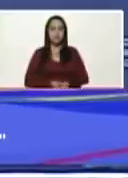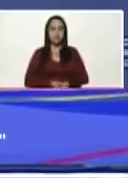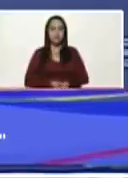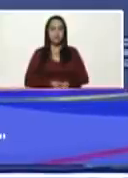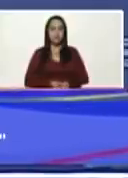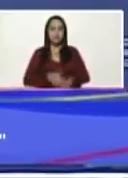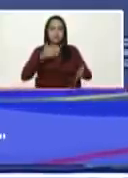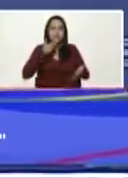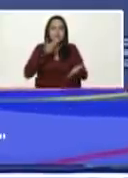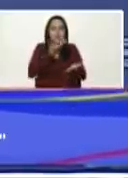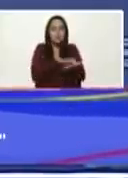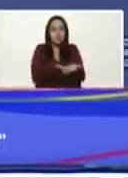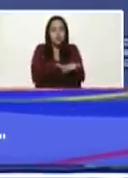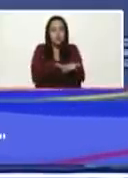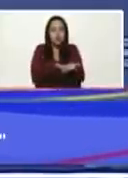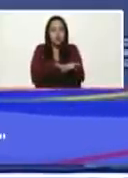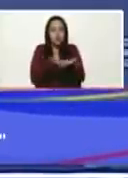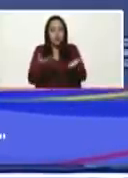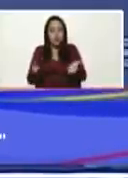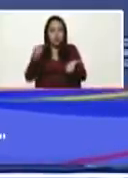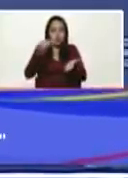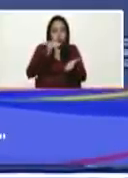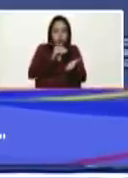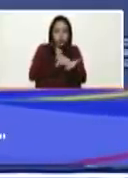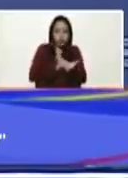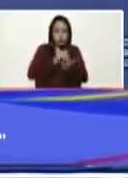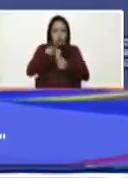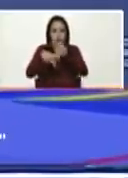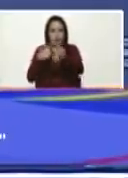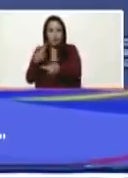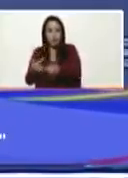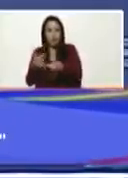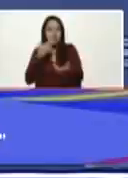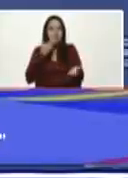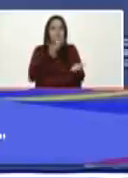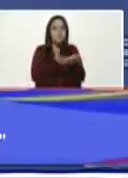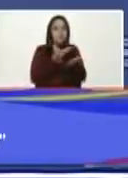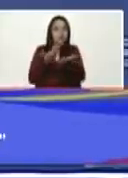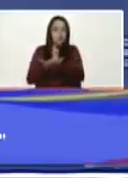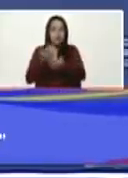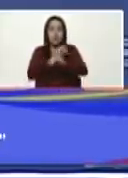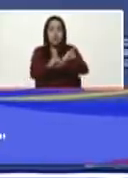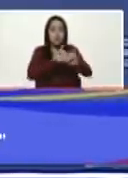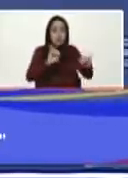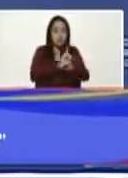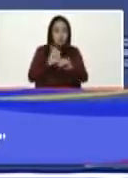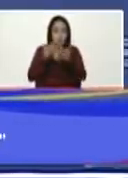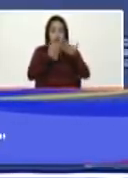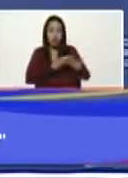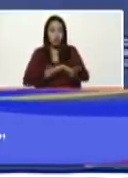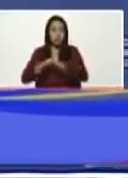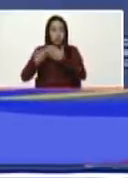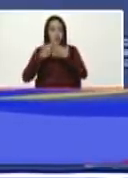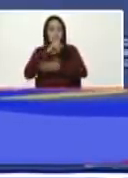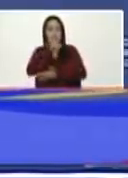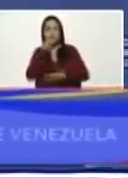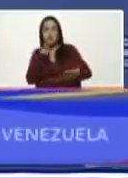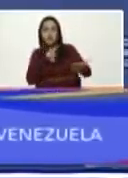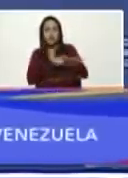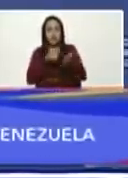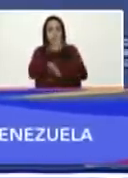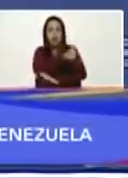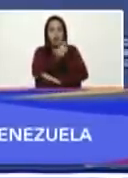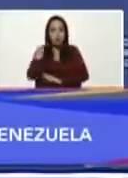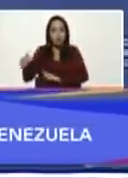confiero, una vez cumplidos los estudios regulares por cada uno